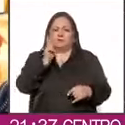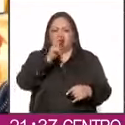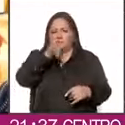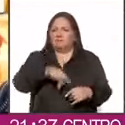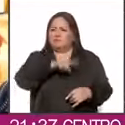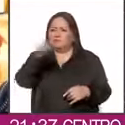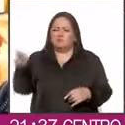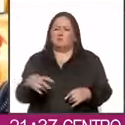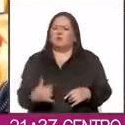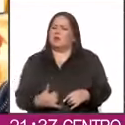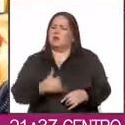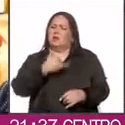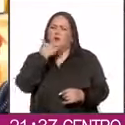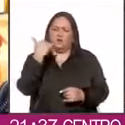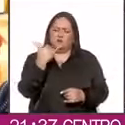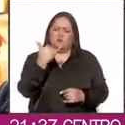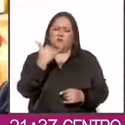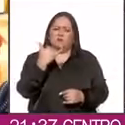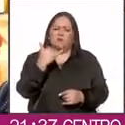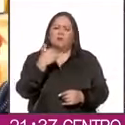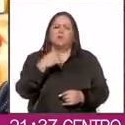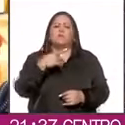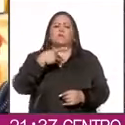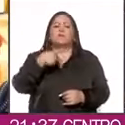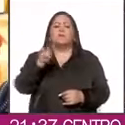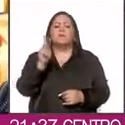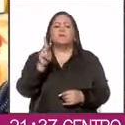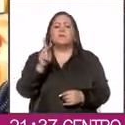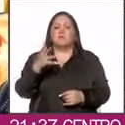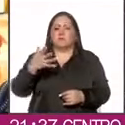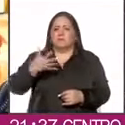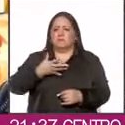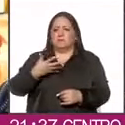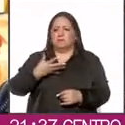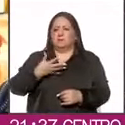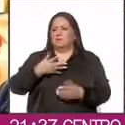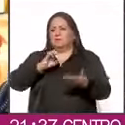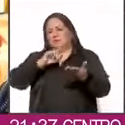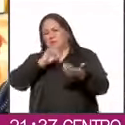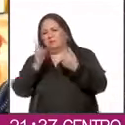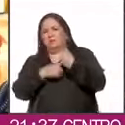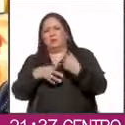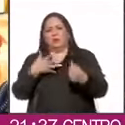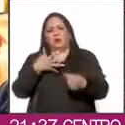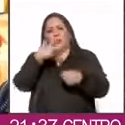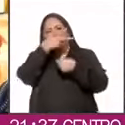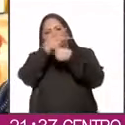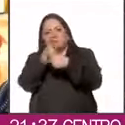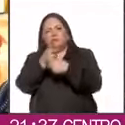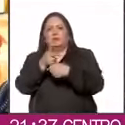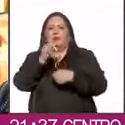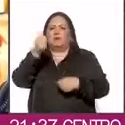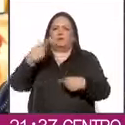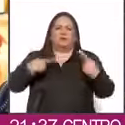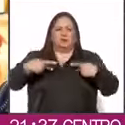Equivocados y endurecidos están por otro lado las y los reporteros y, como decía